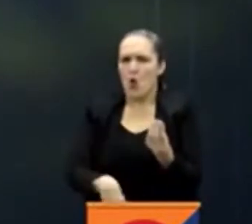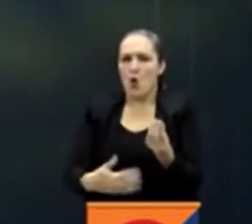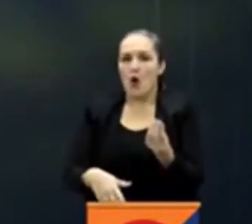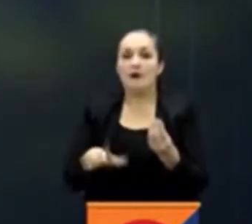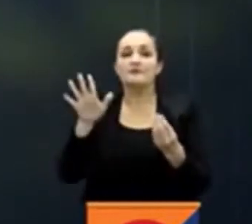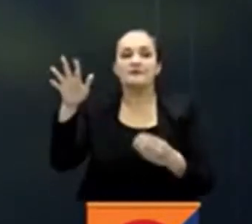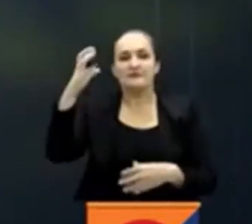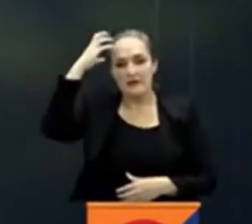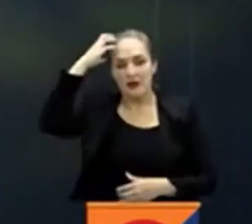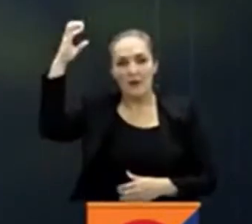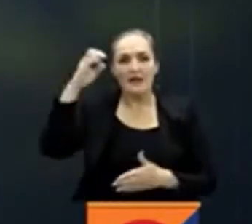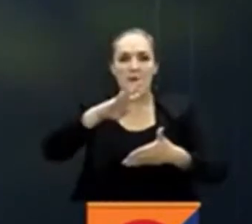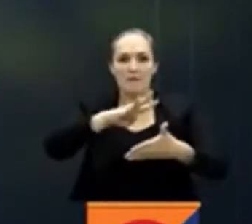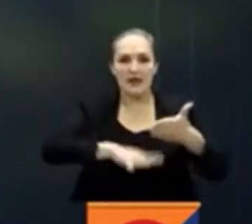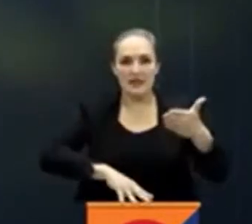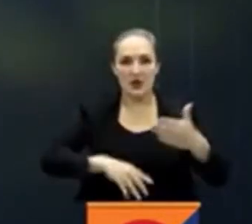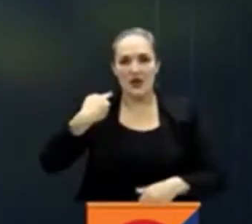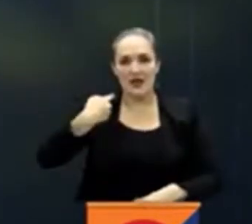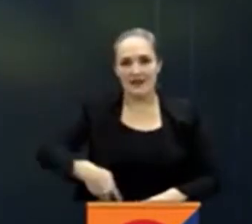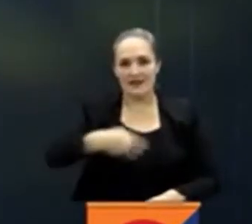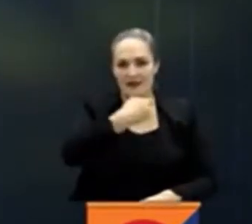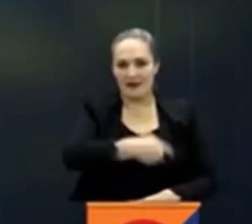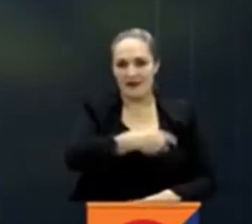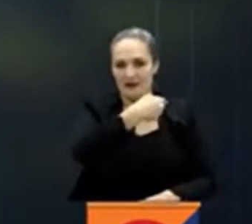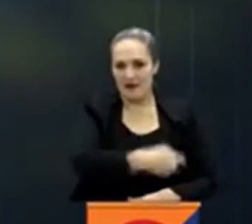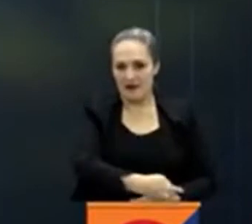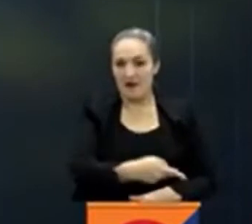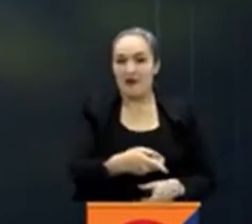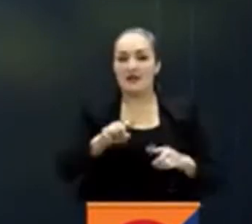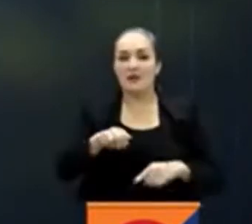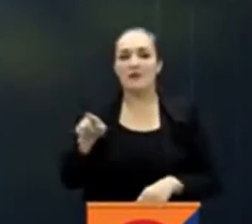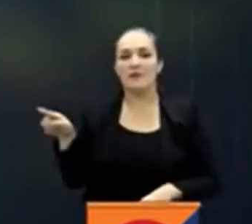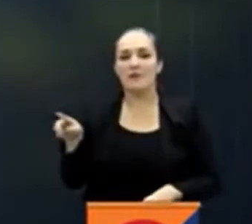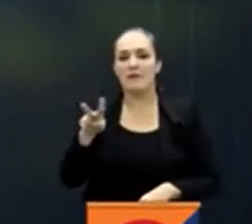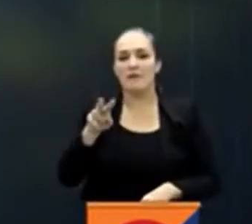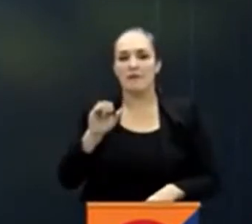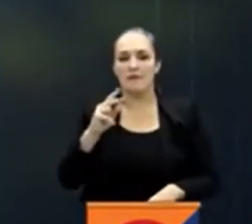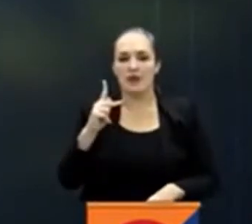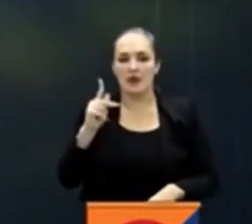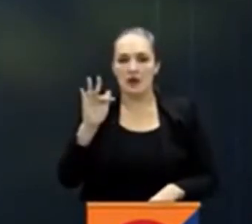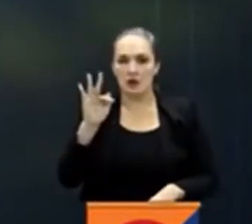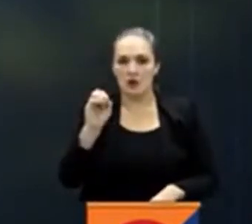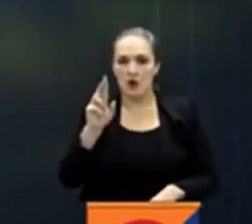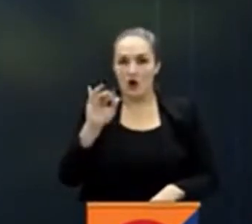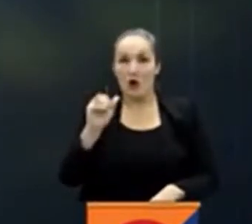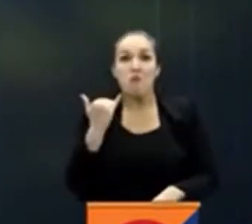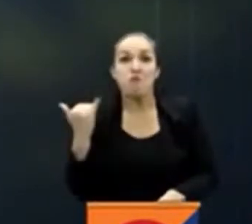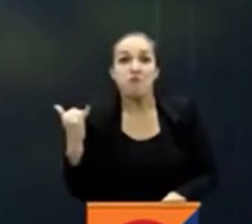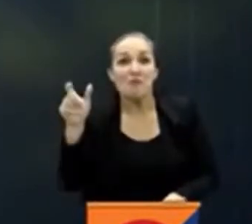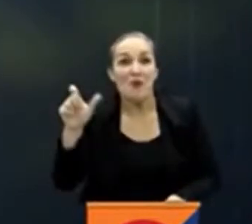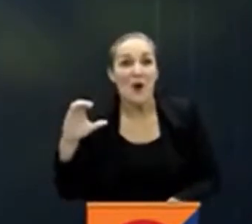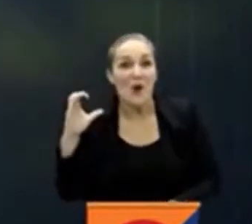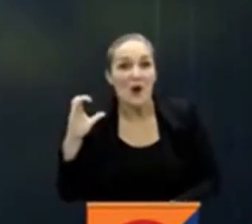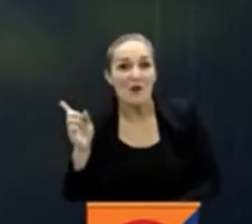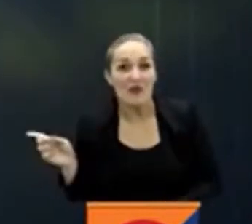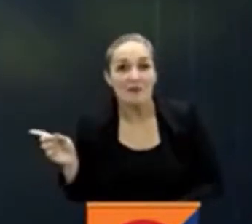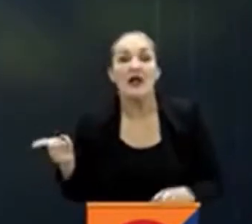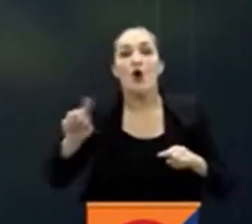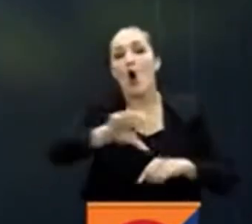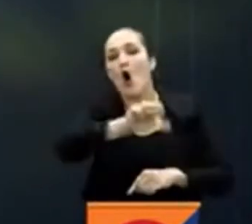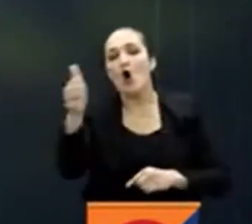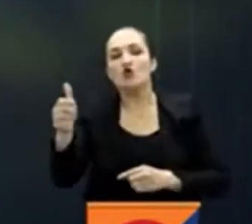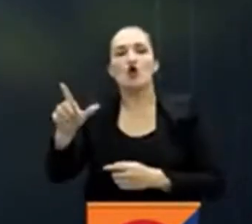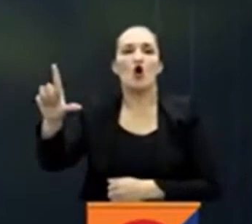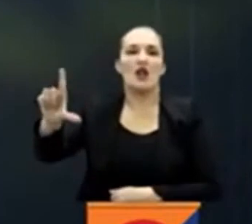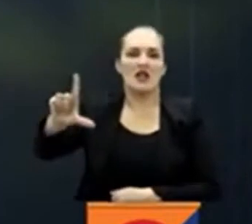Múnich, Barcelona, Inter, Victoria Pilsen, donde recuerden que está John Mosquera. Otros colombianos en el grupo A quedó Liverpool de Luis Díaz, Rangers de